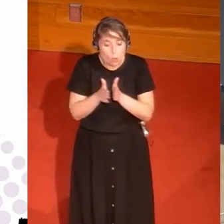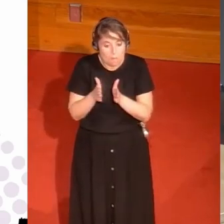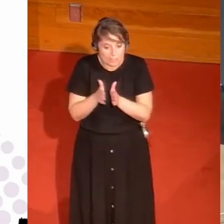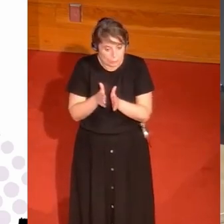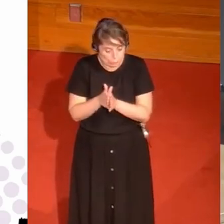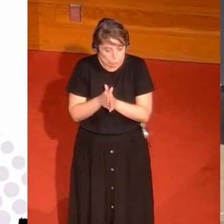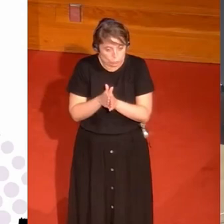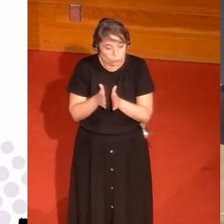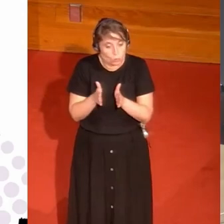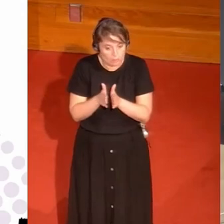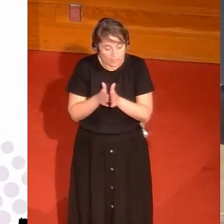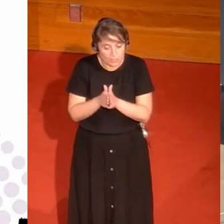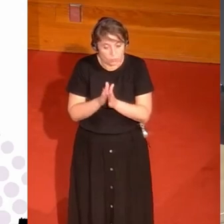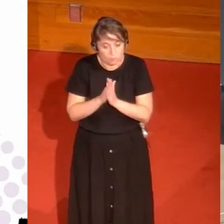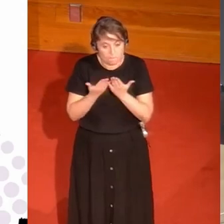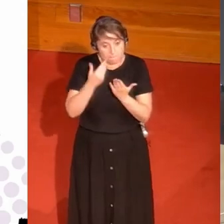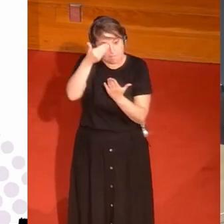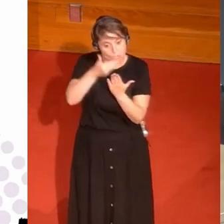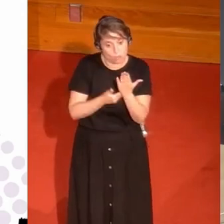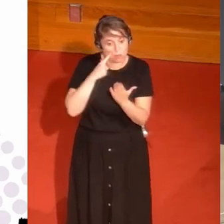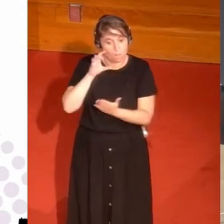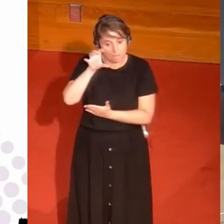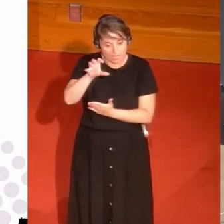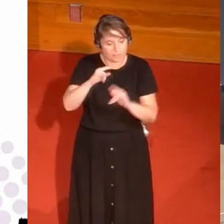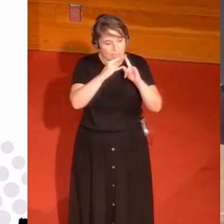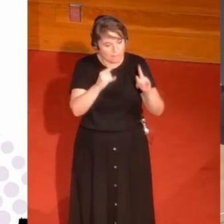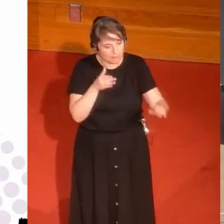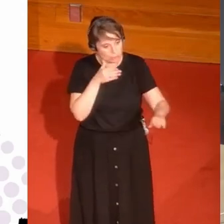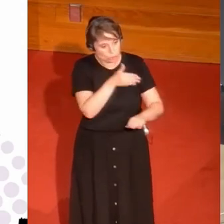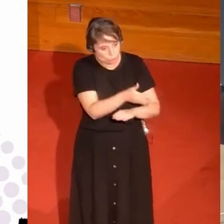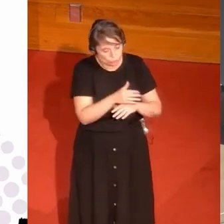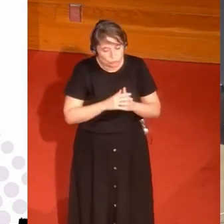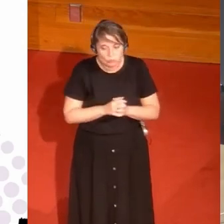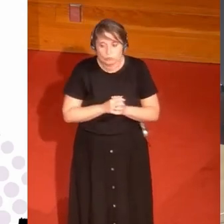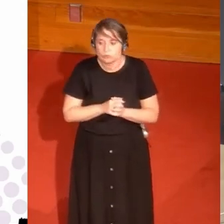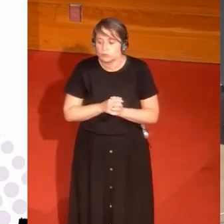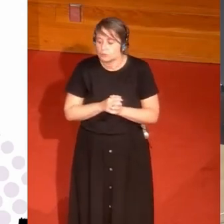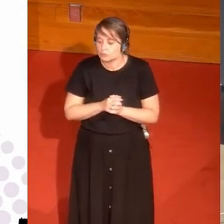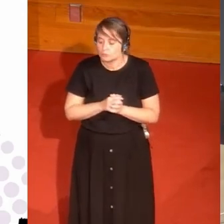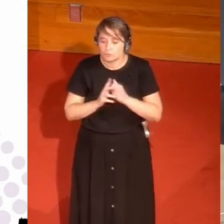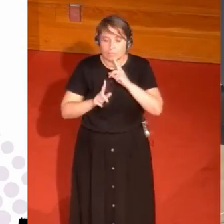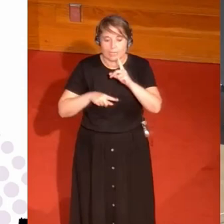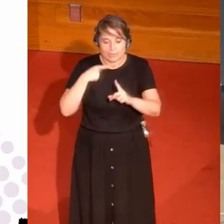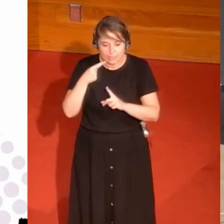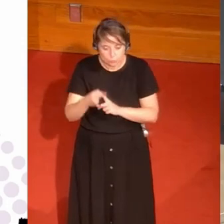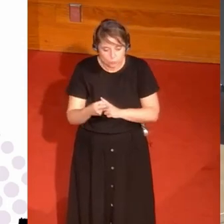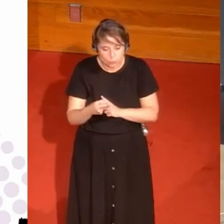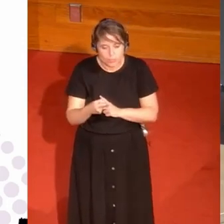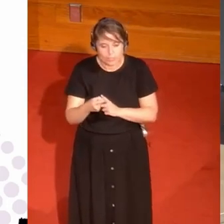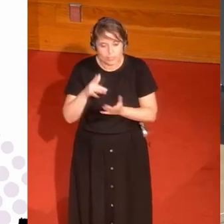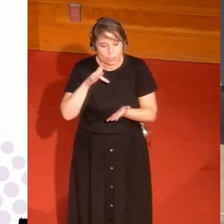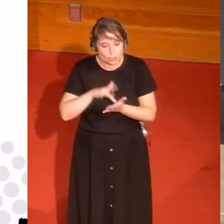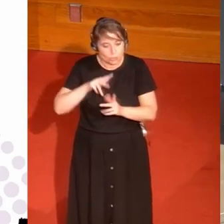compañeros de incluso del país en el en el en los campamentos eh posteriormente a este episodio que